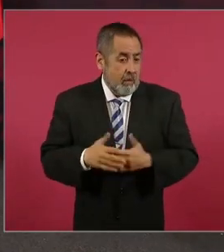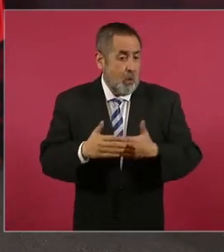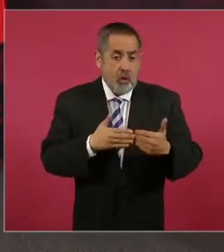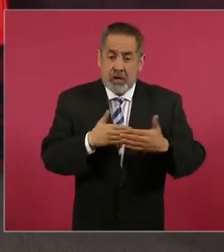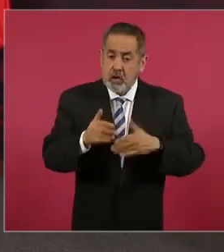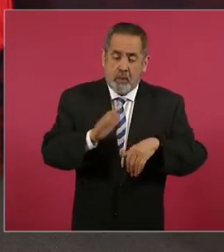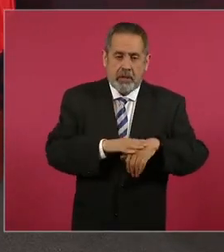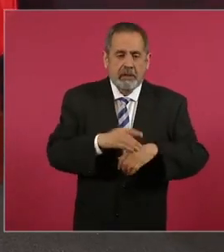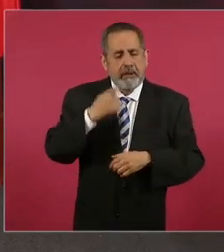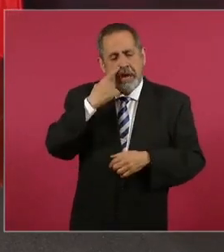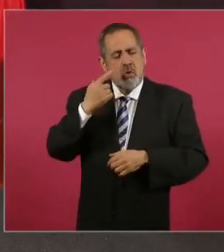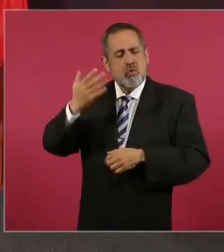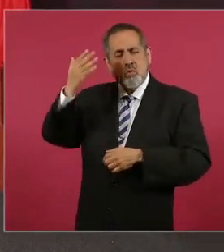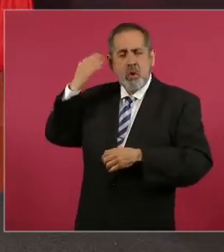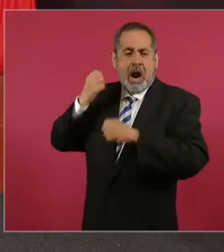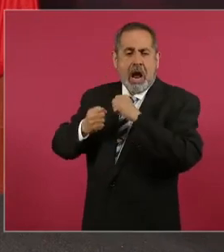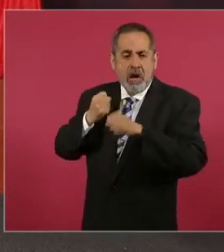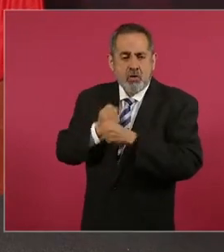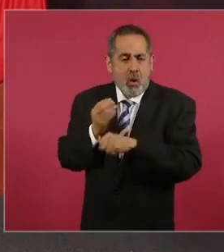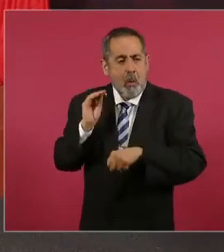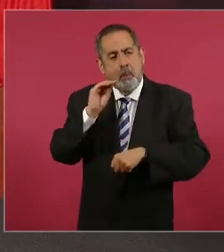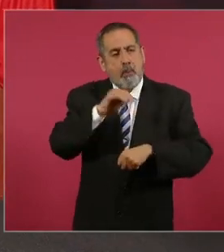a través del tiempo